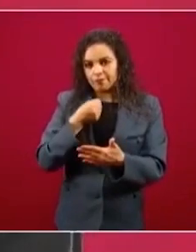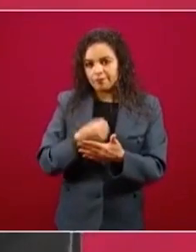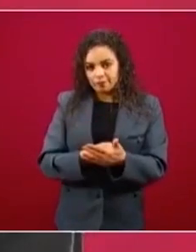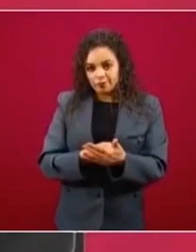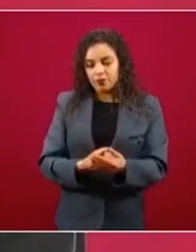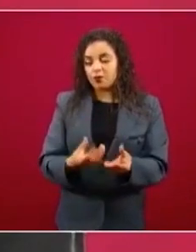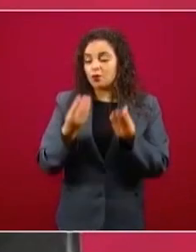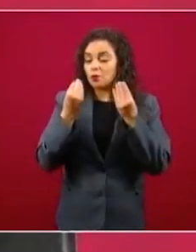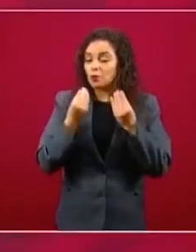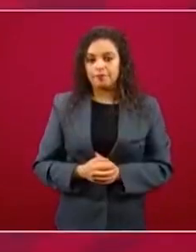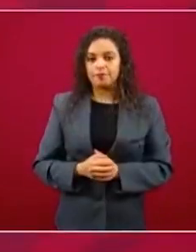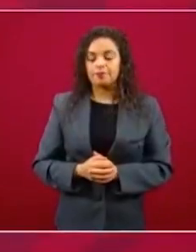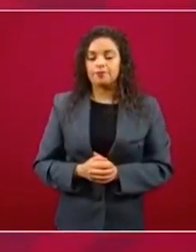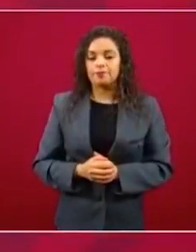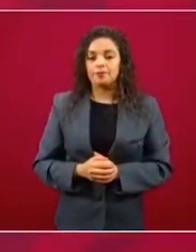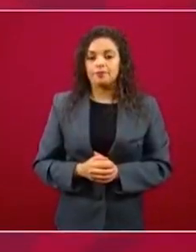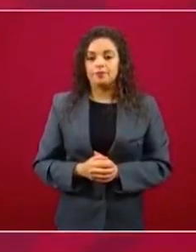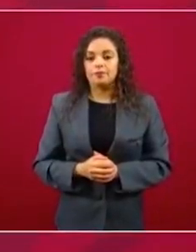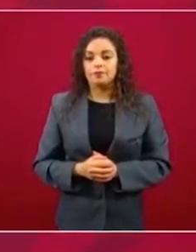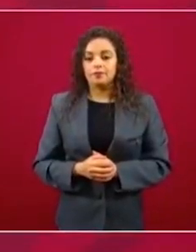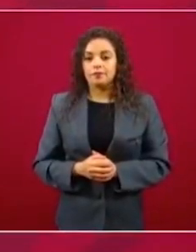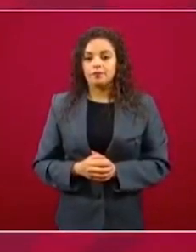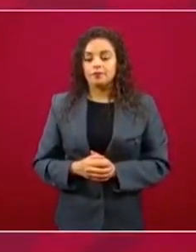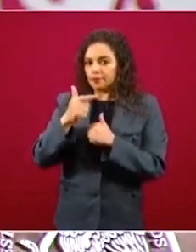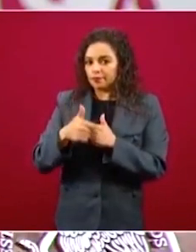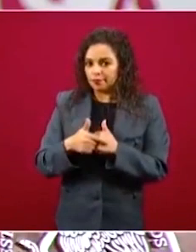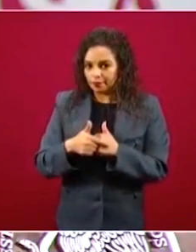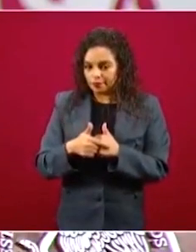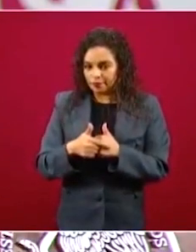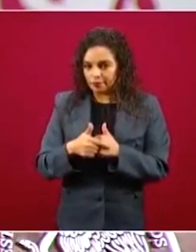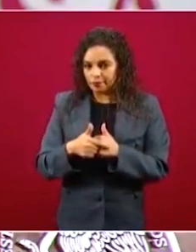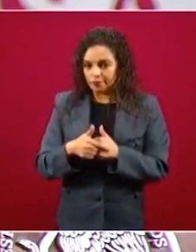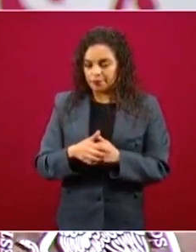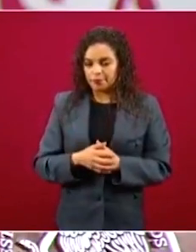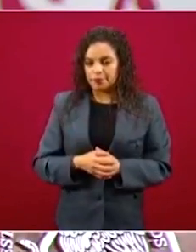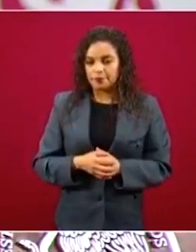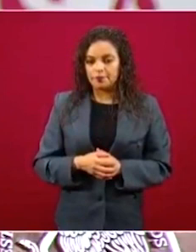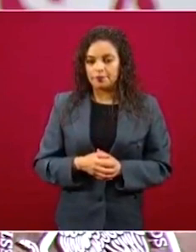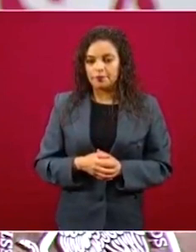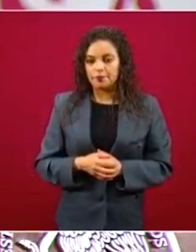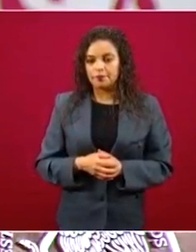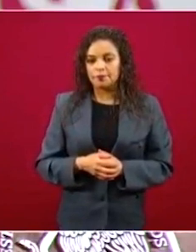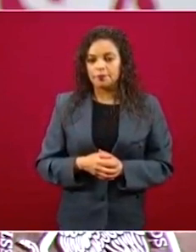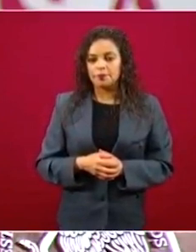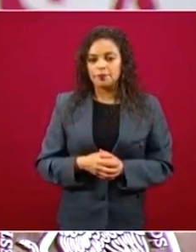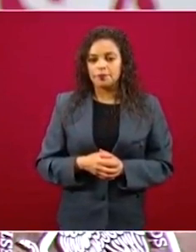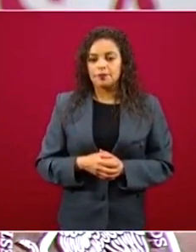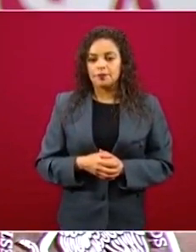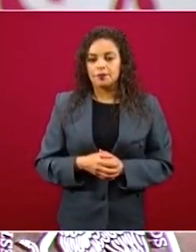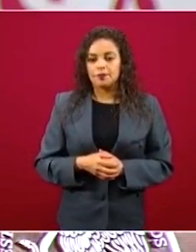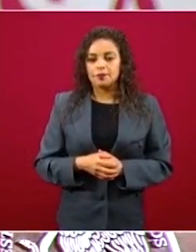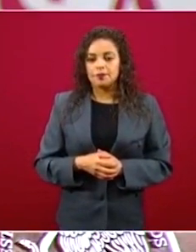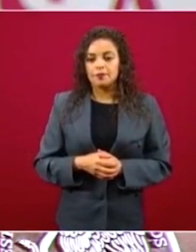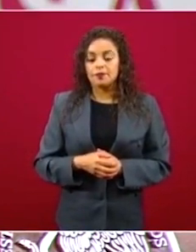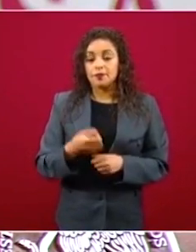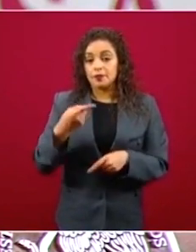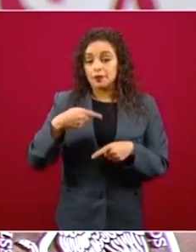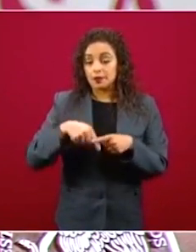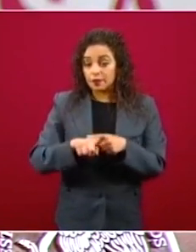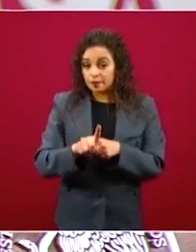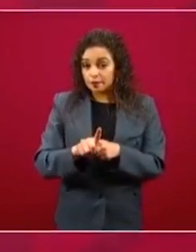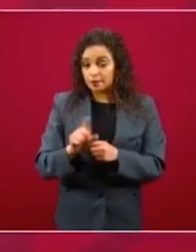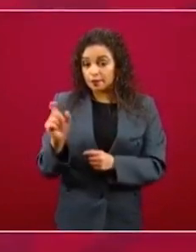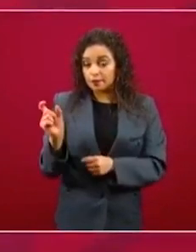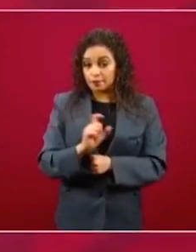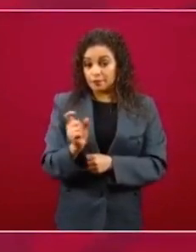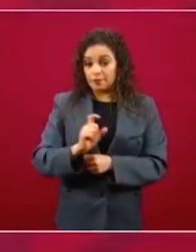les adelanto a todos de qué iniciaría yo